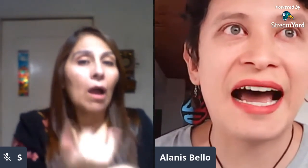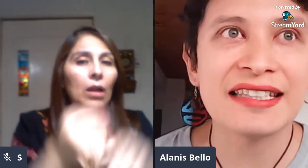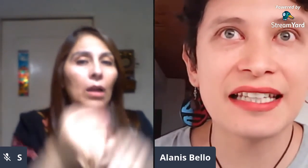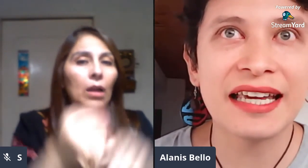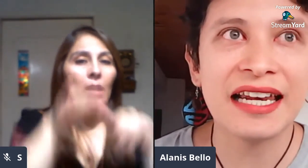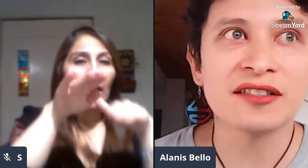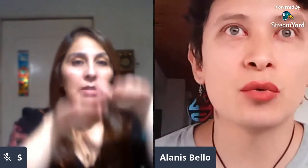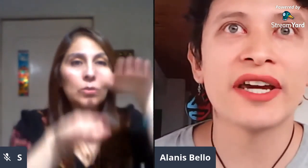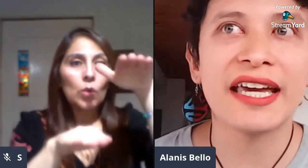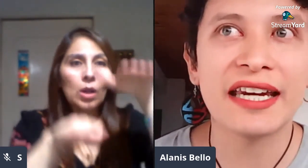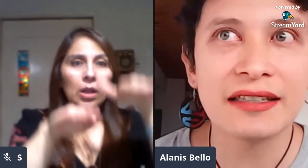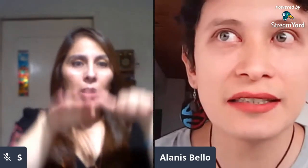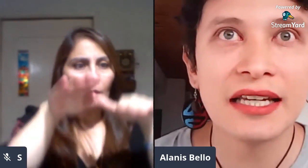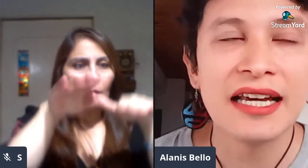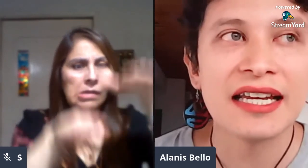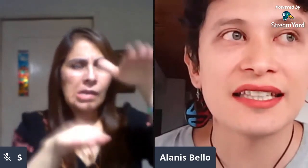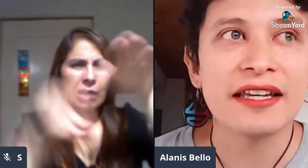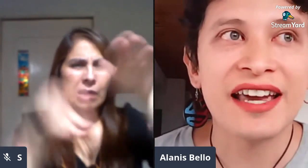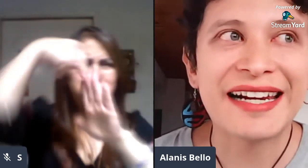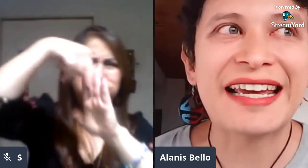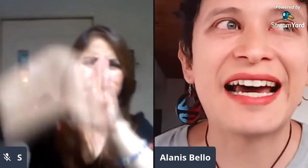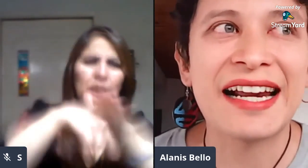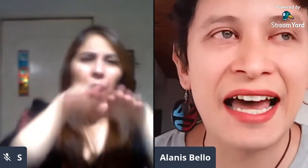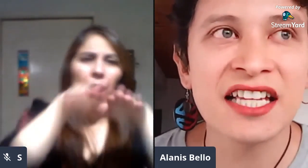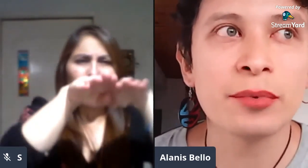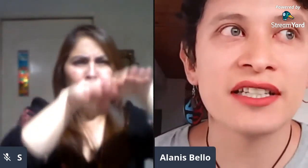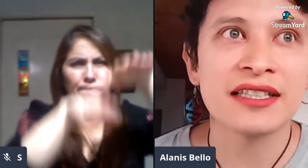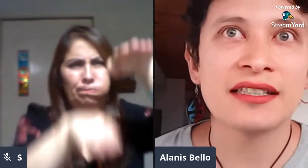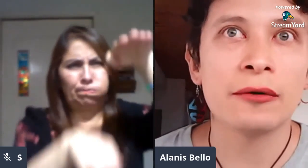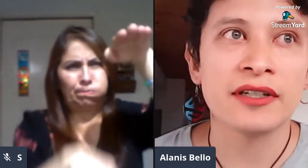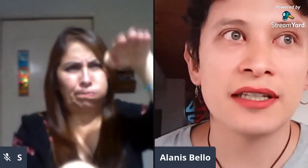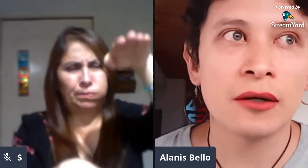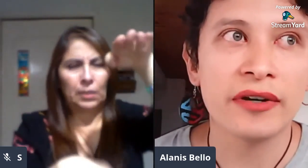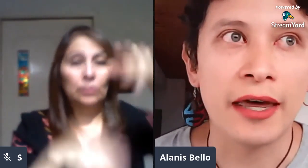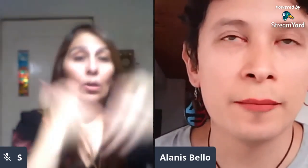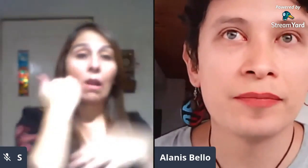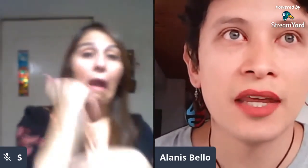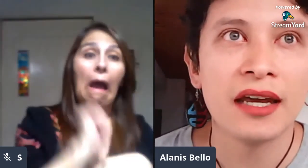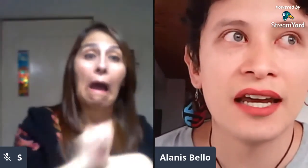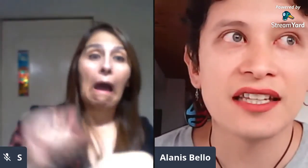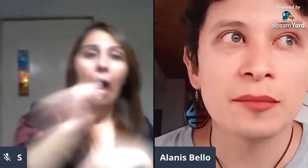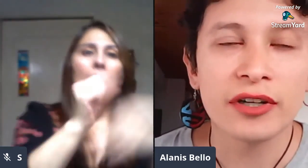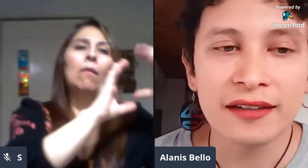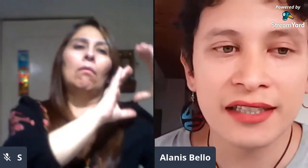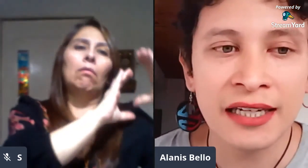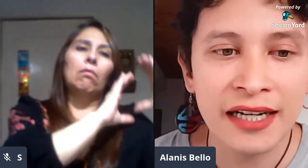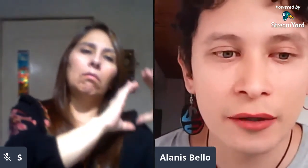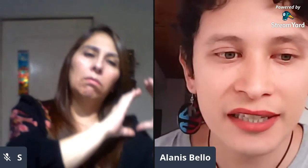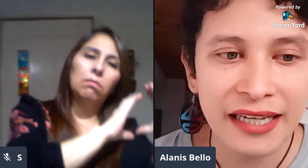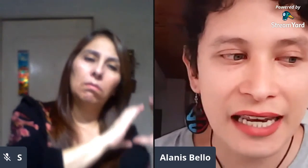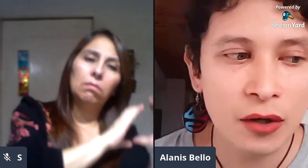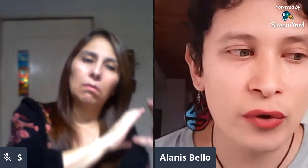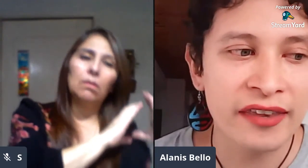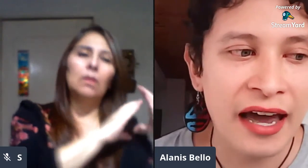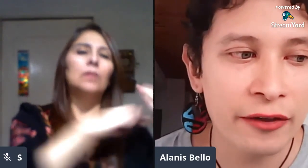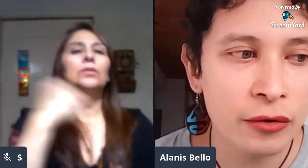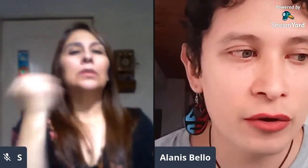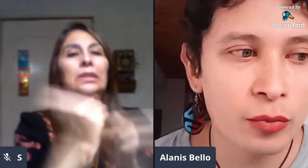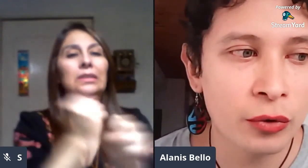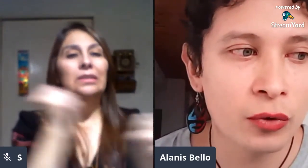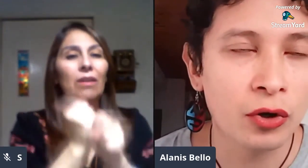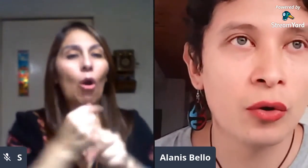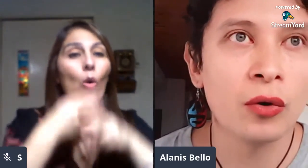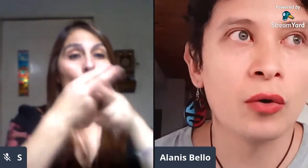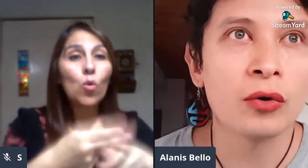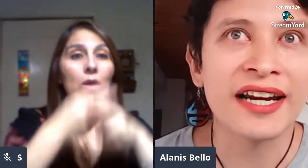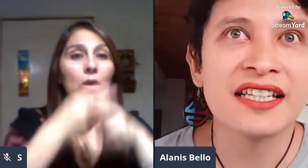género que hace que las mujeres se vean recargadas por estas labores de cuidado. Es importante tener en cuenta que el cuidado,